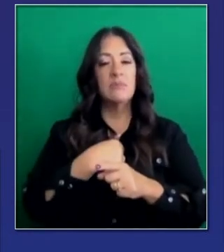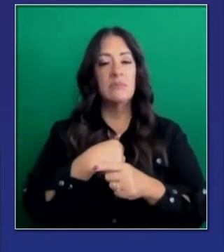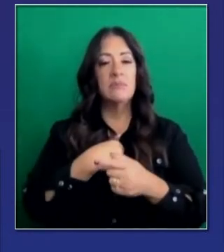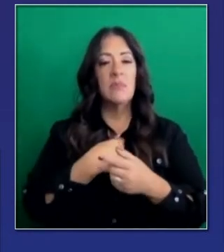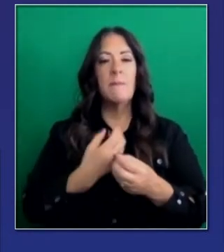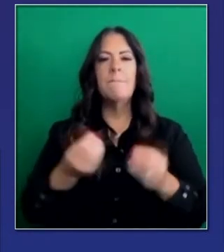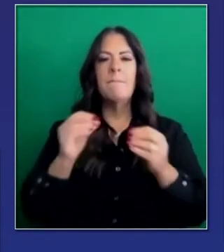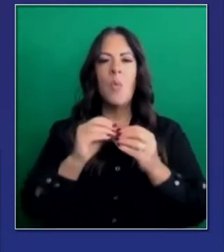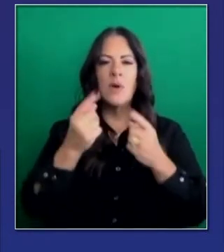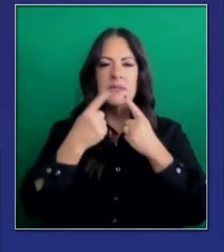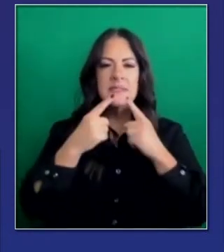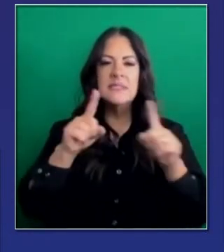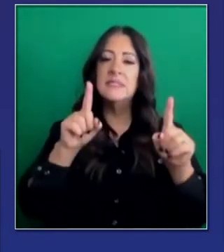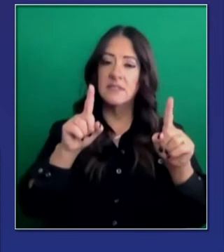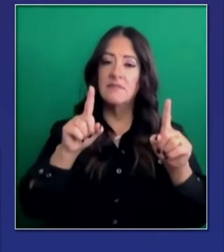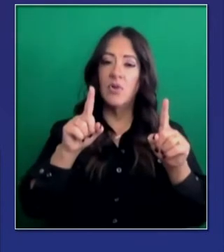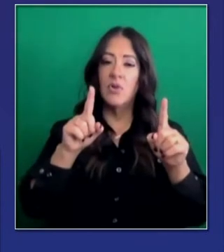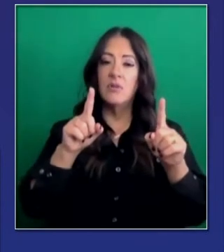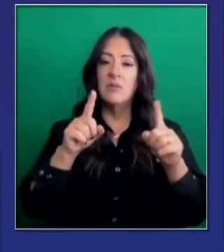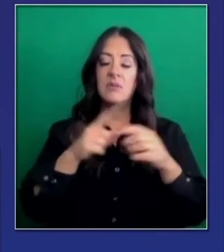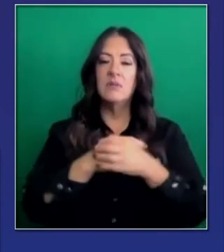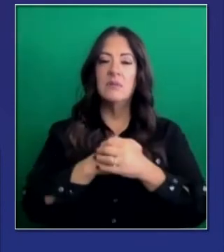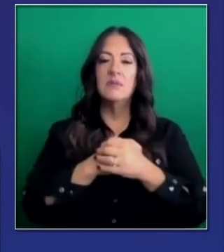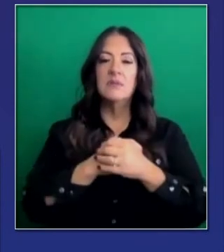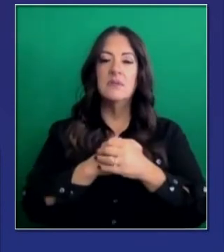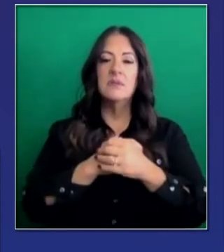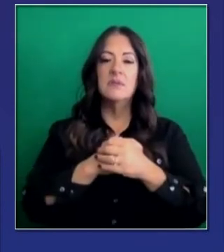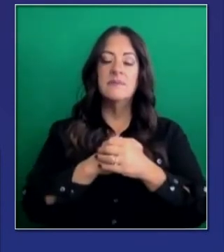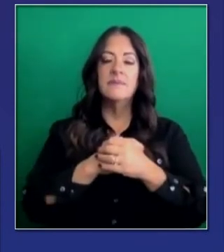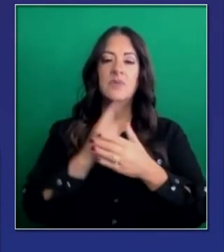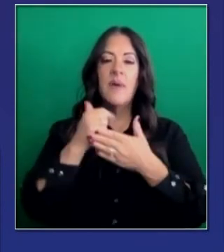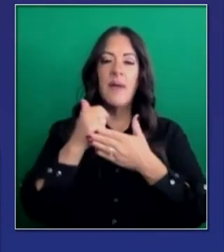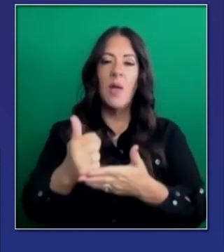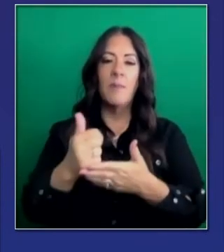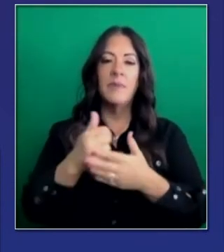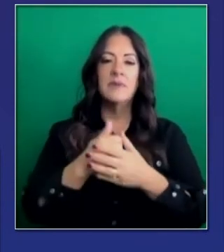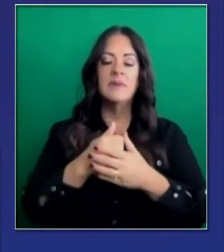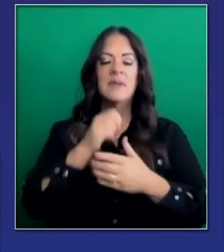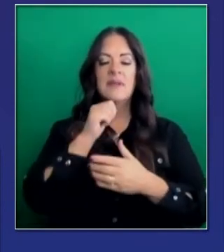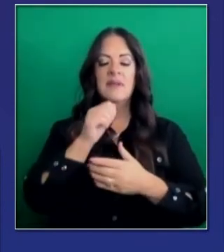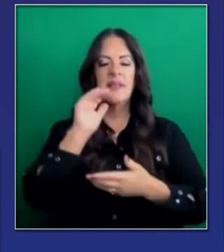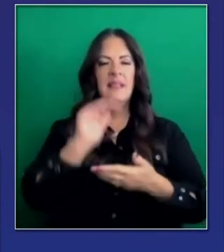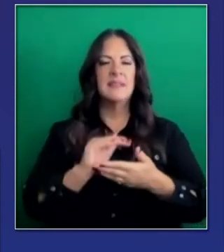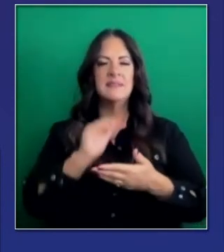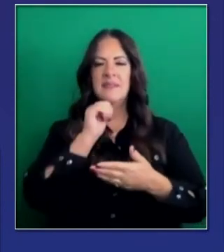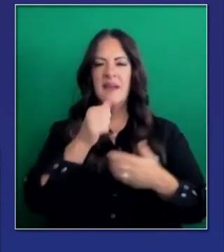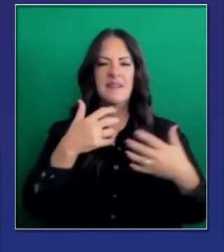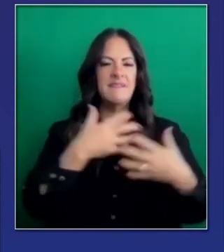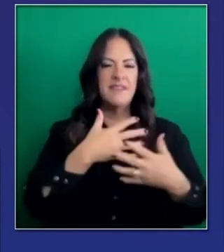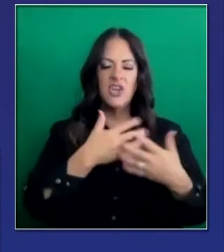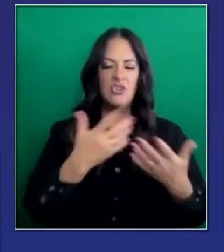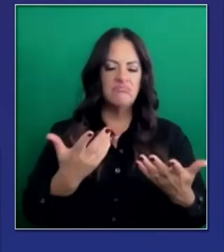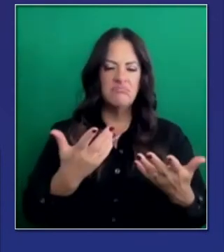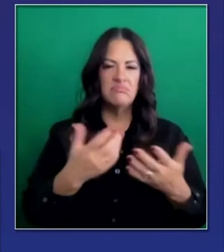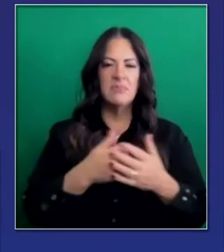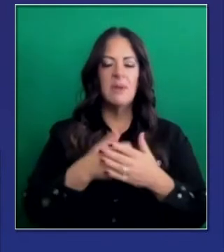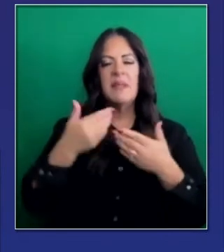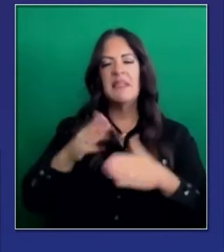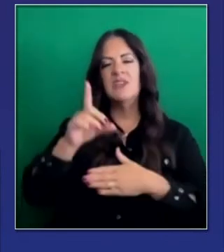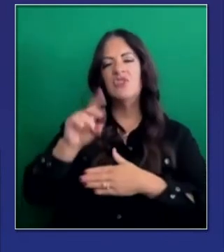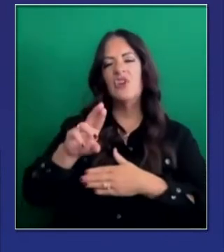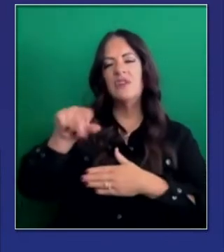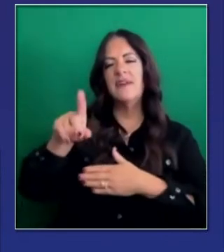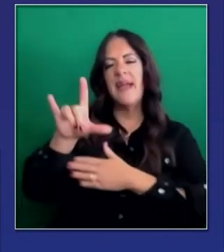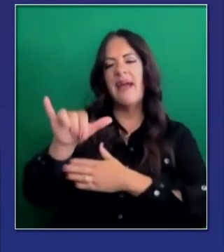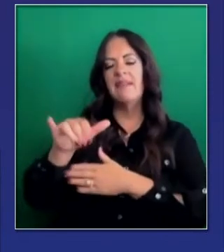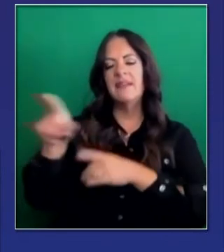somos más exitosos en esa última pulgada esa última milla que el temor que existe habiendo dicho eso el doctor galli